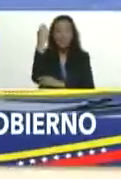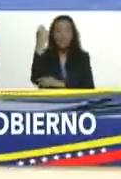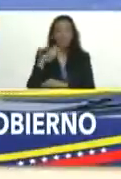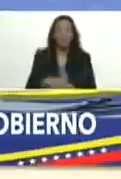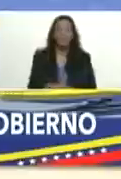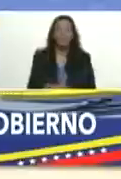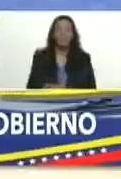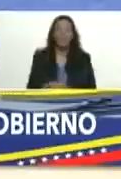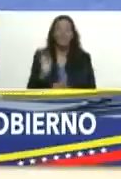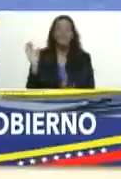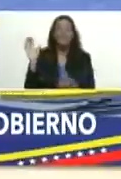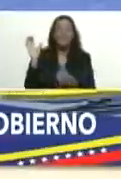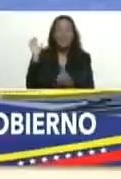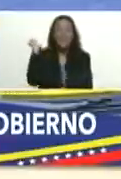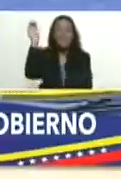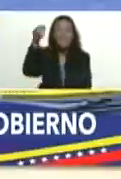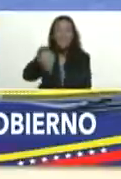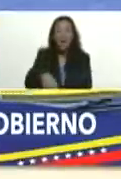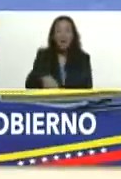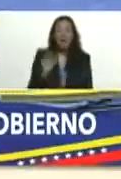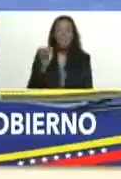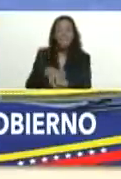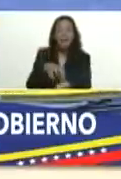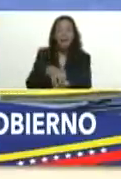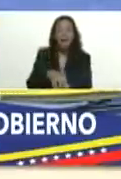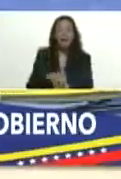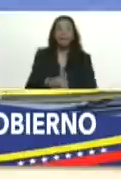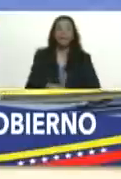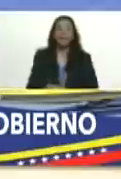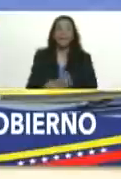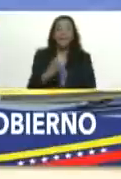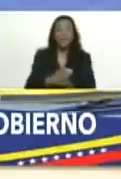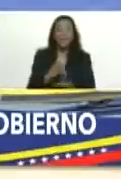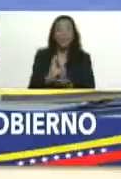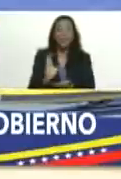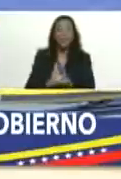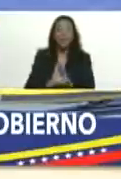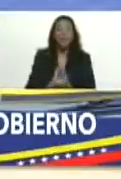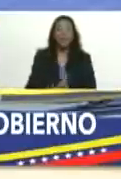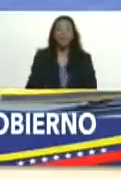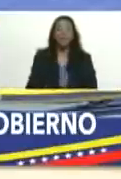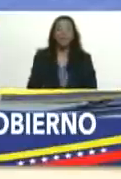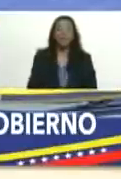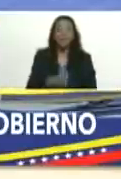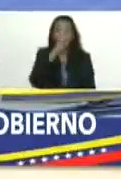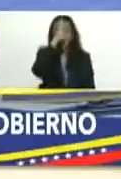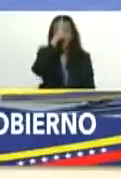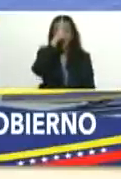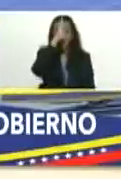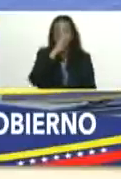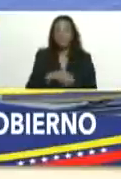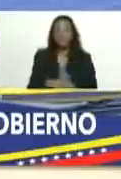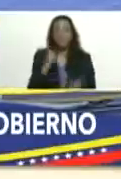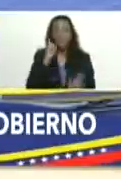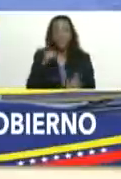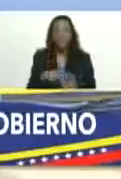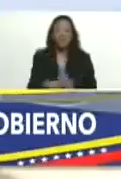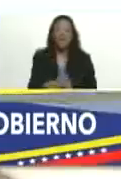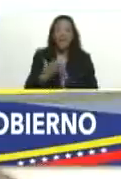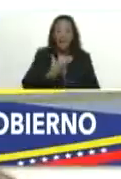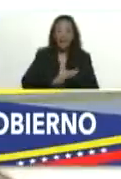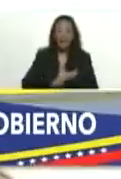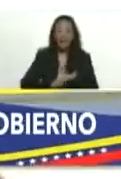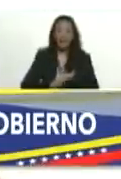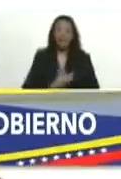de Maracay, el alcalde de la ciudad de Barinas, presente, el